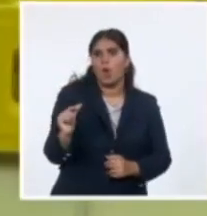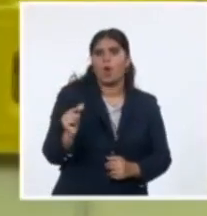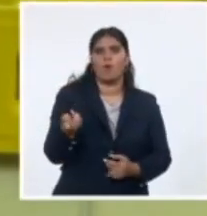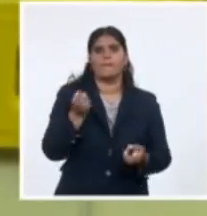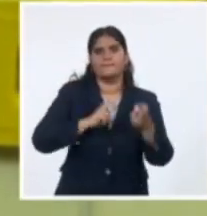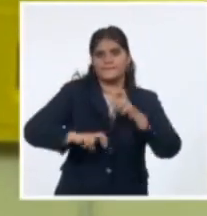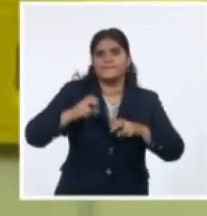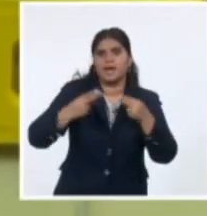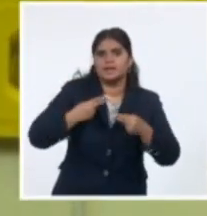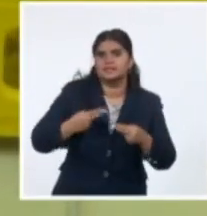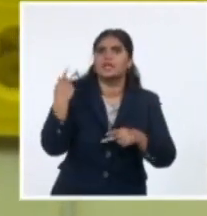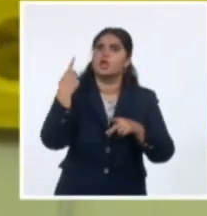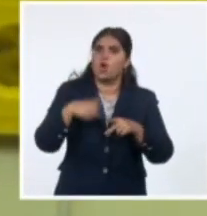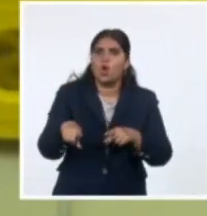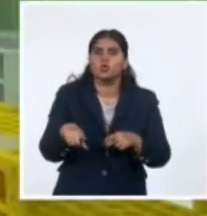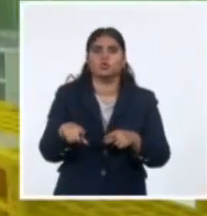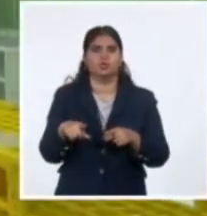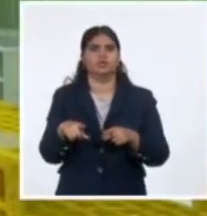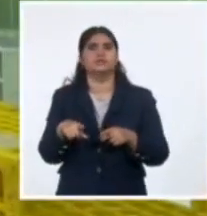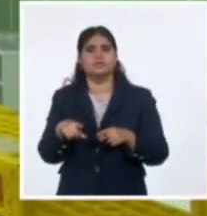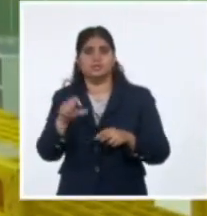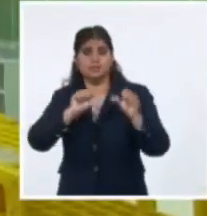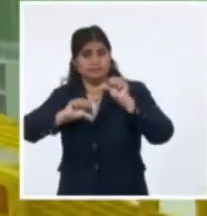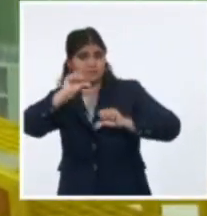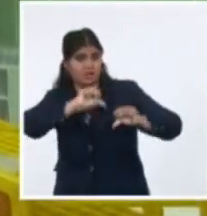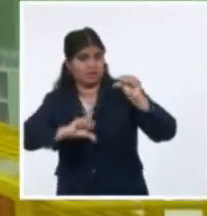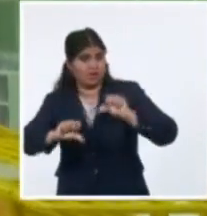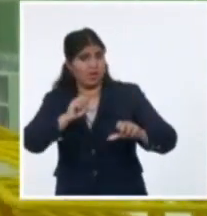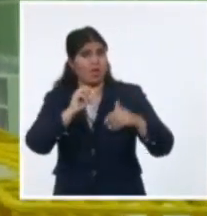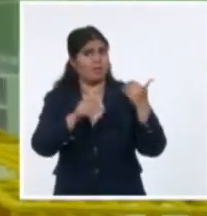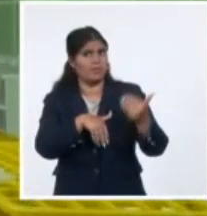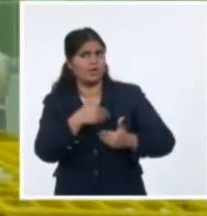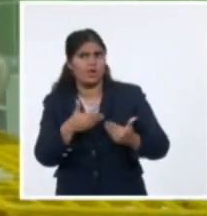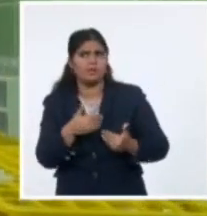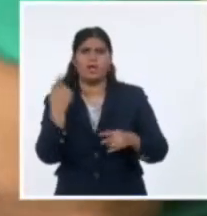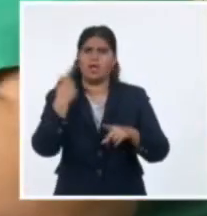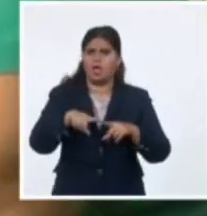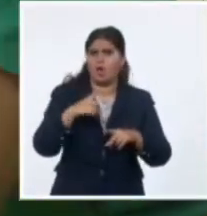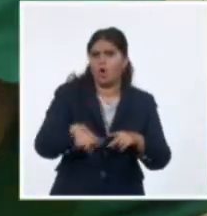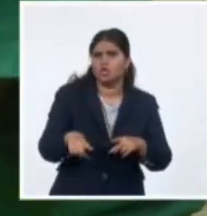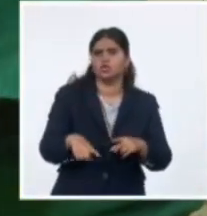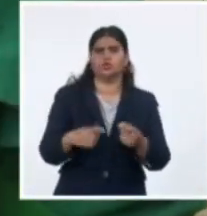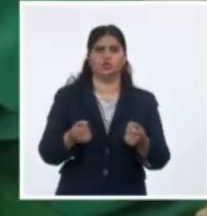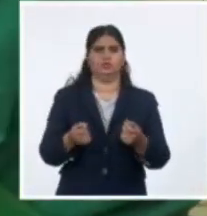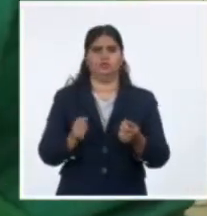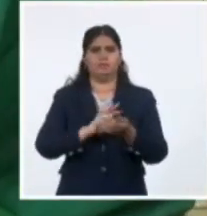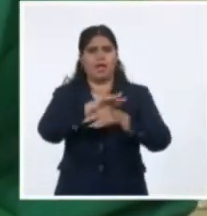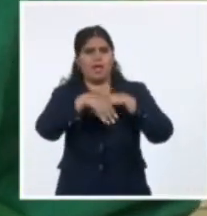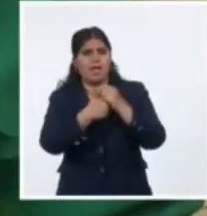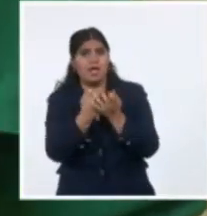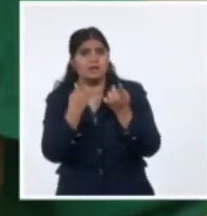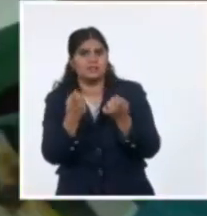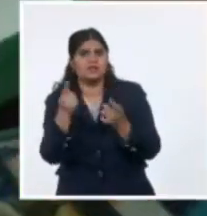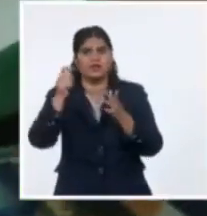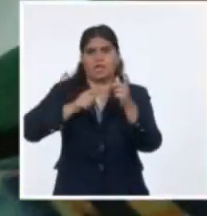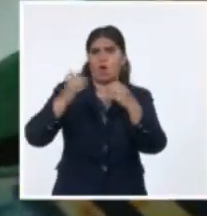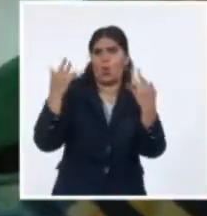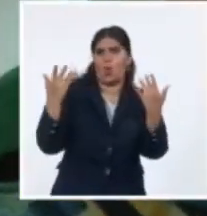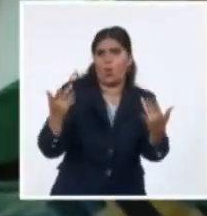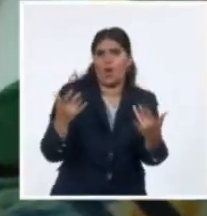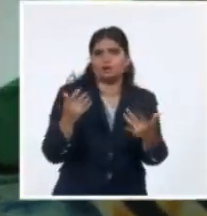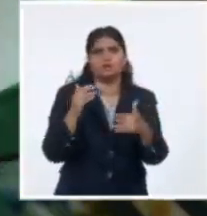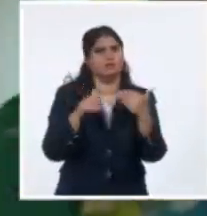radiográfico u otros reactivos de laboratorios y hasta detergentes enzimáticos para la desinfección completan la lista de